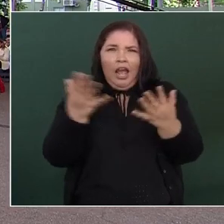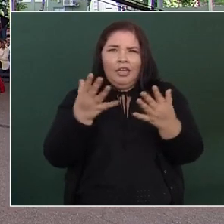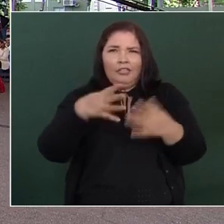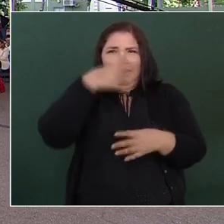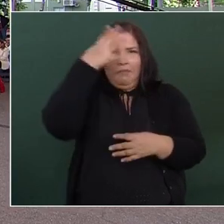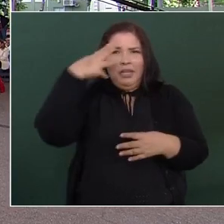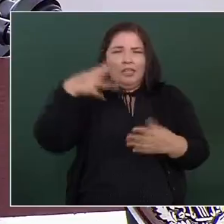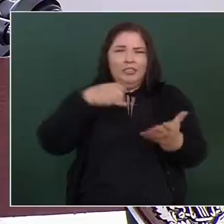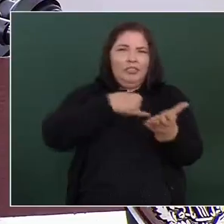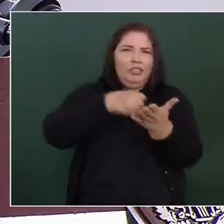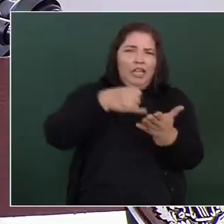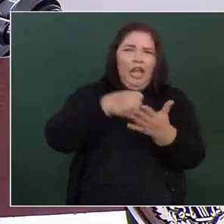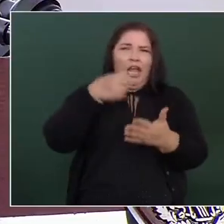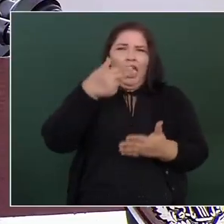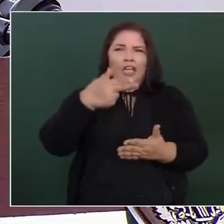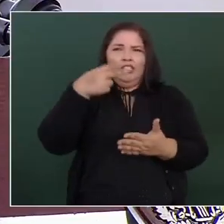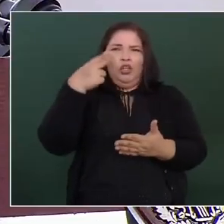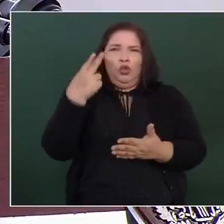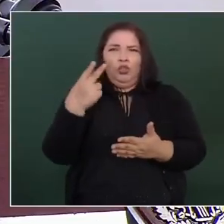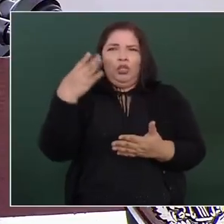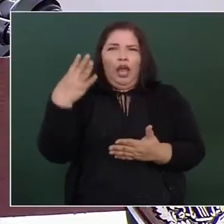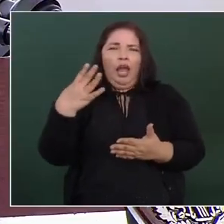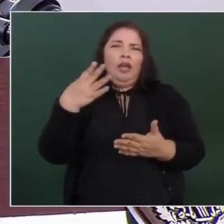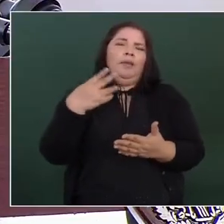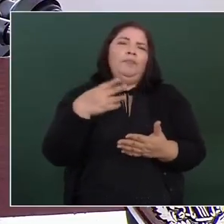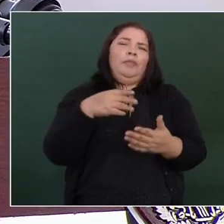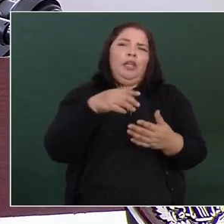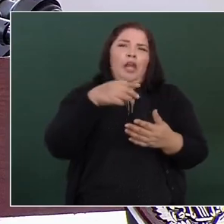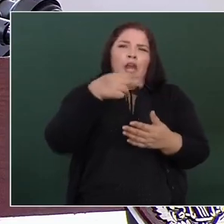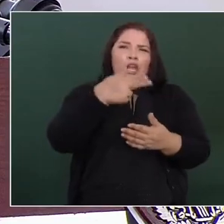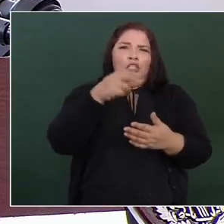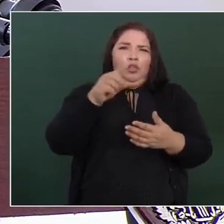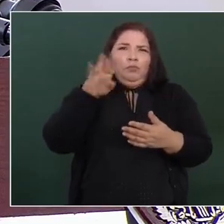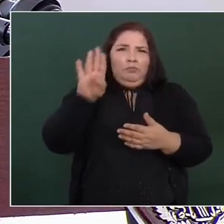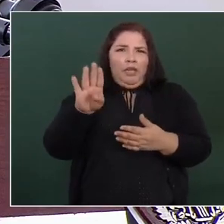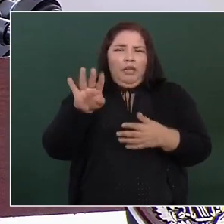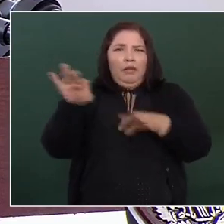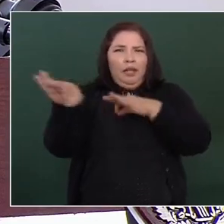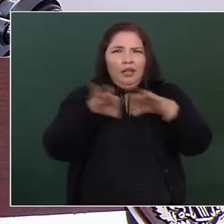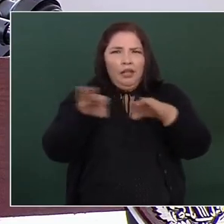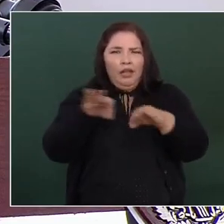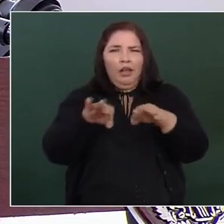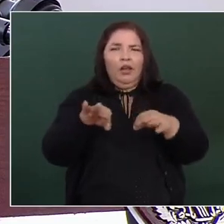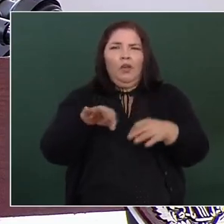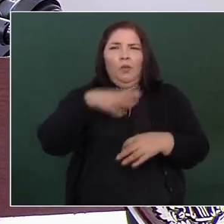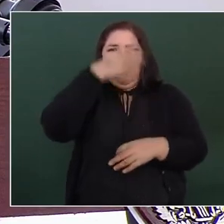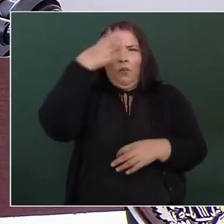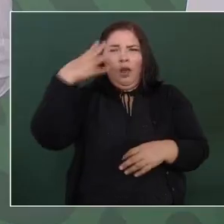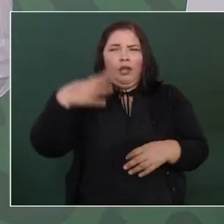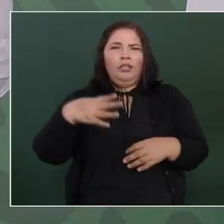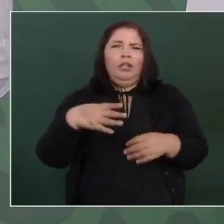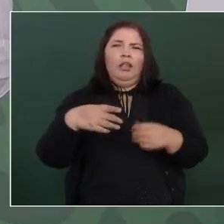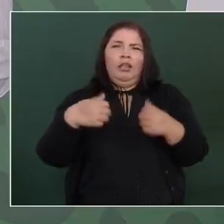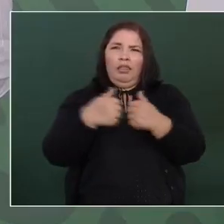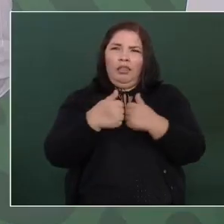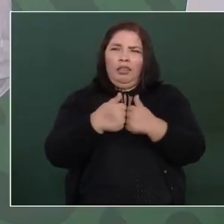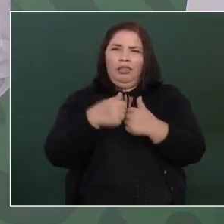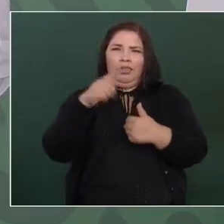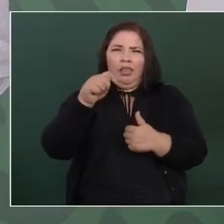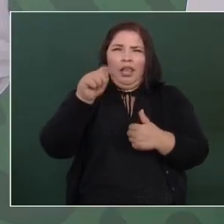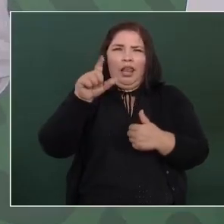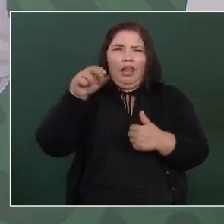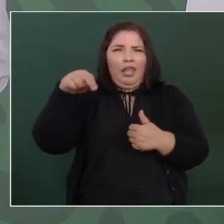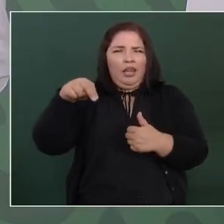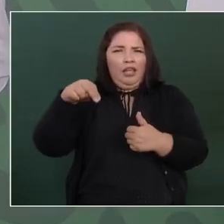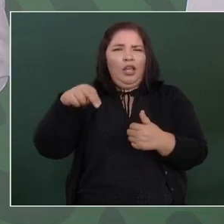por ejemplo las H2A o las H2B de trabajos no agrícolas, las visas de nuestro Tratado de Libre Comercio que se llaman las